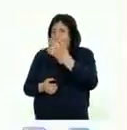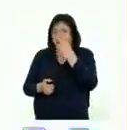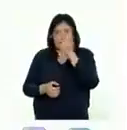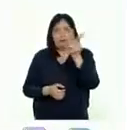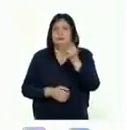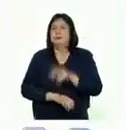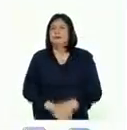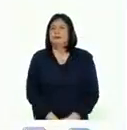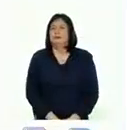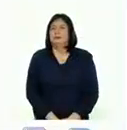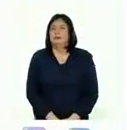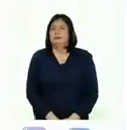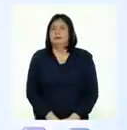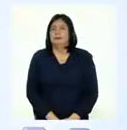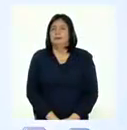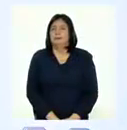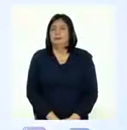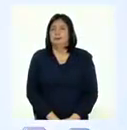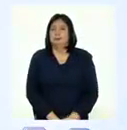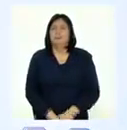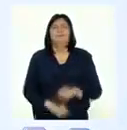Veamos.